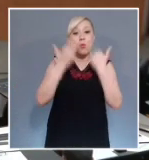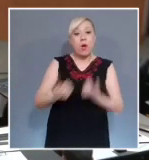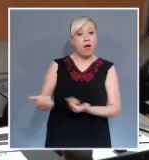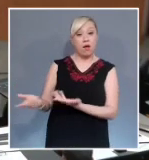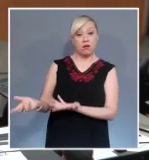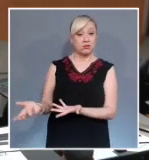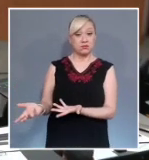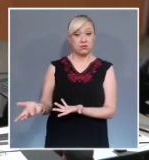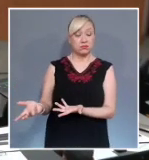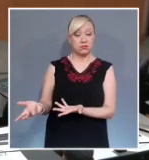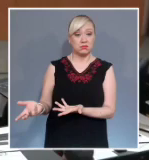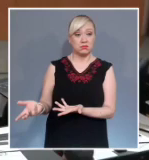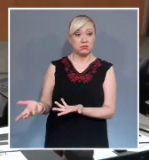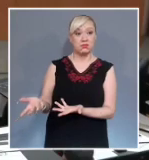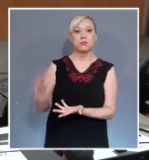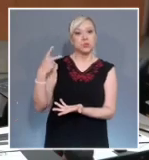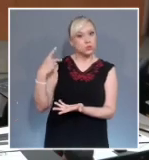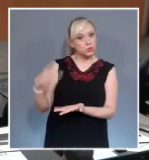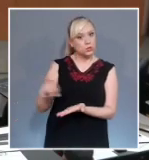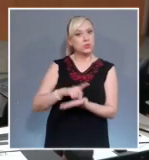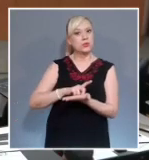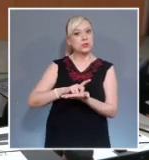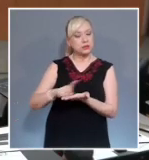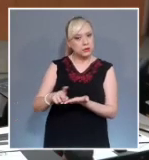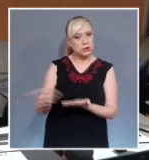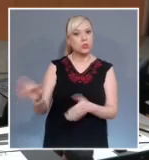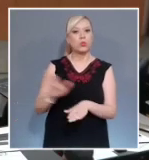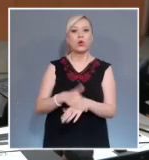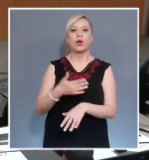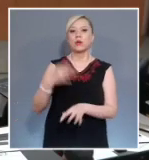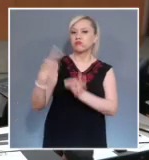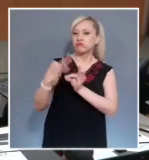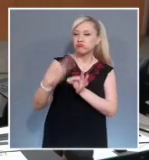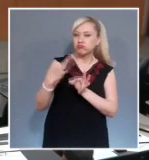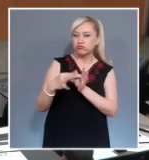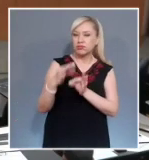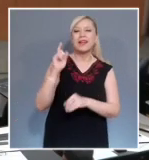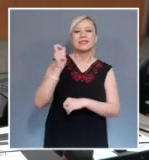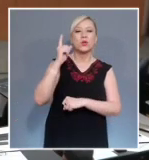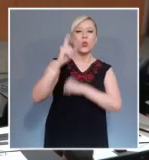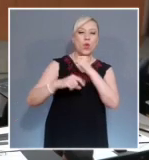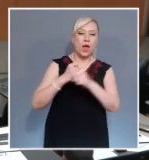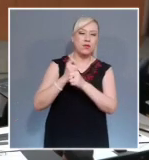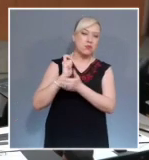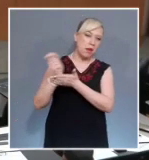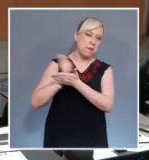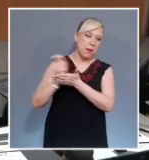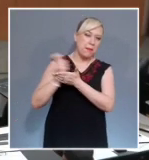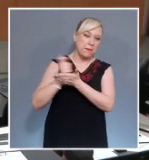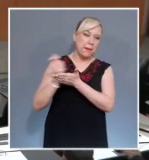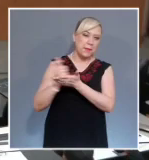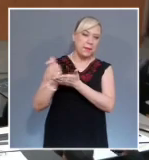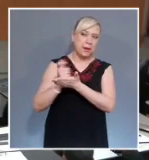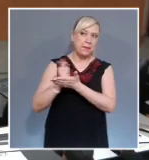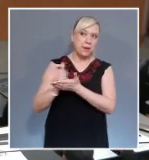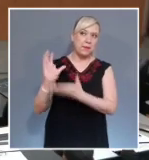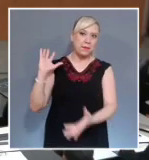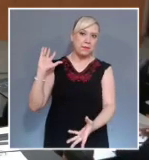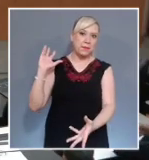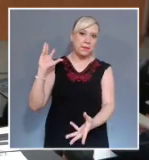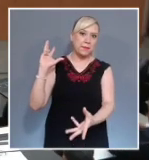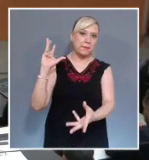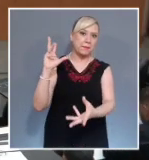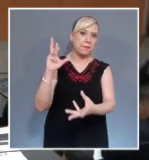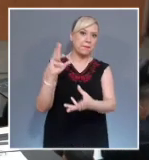están generando cotizaciones están generando recaudación también para mercados del seguro social y están también asegurándose una